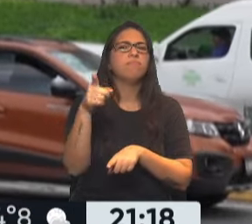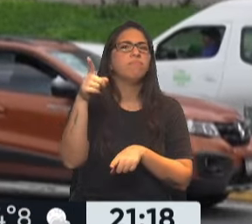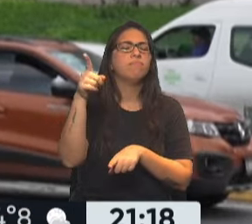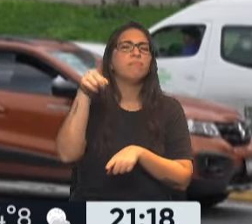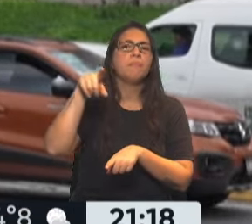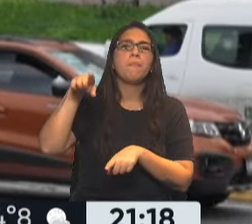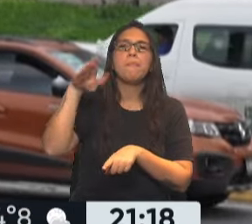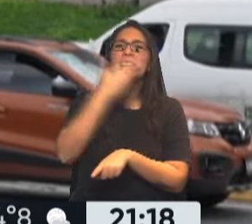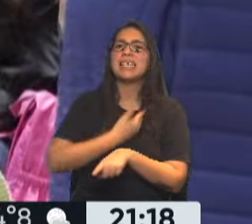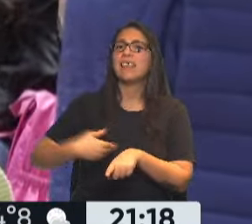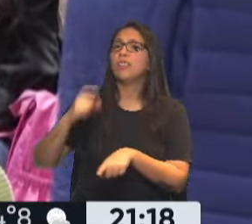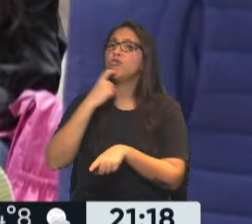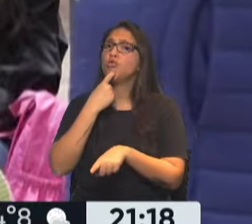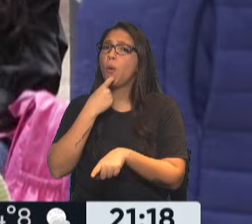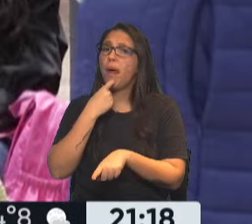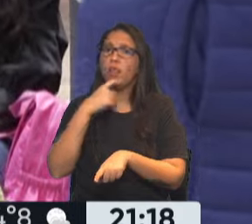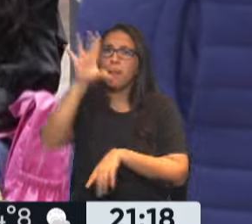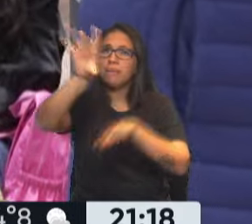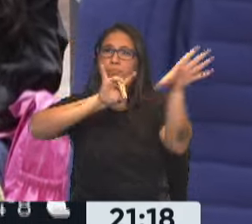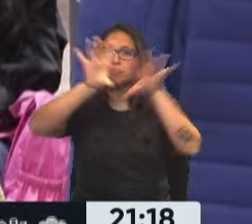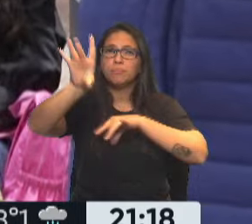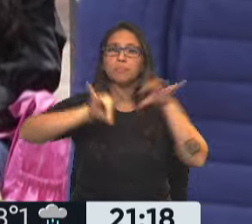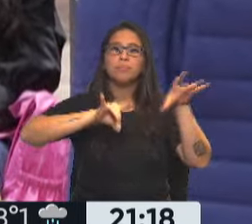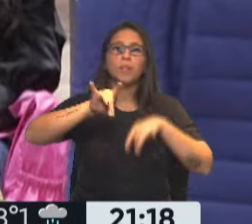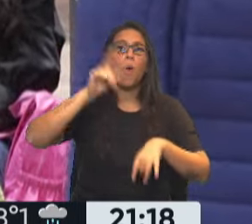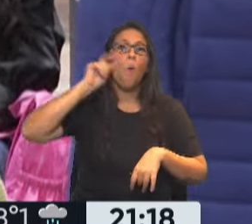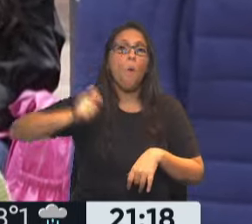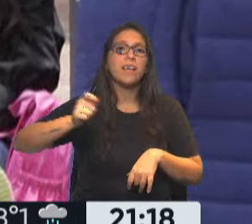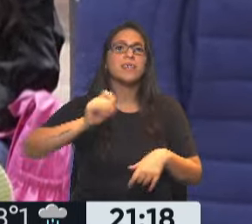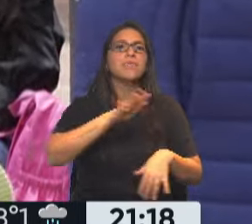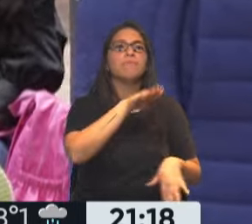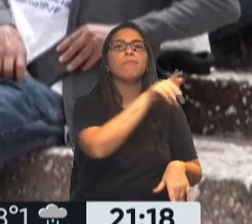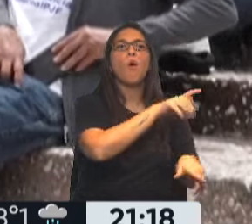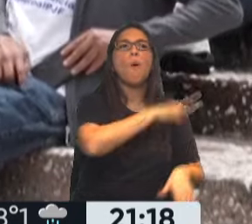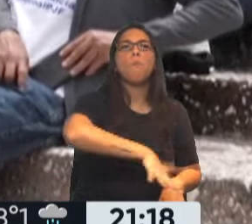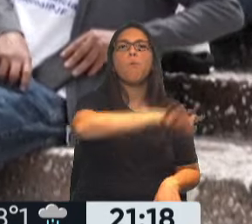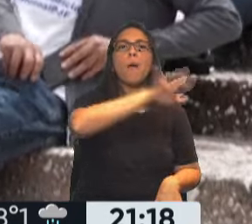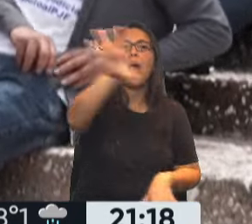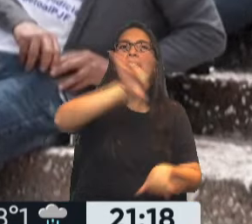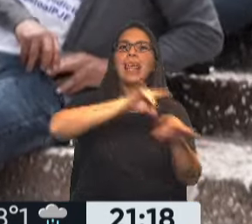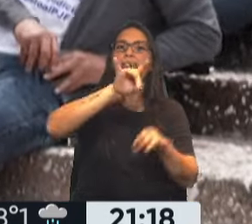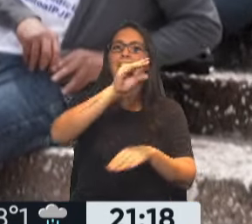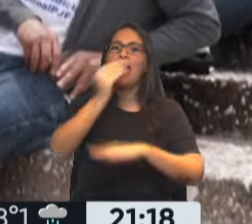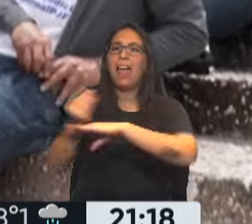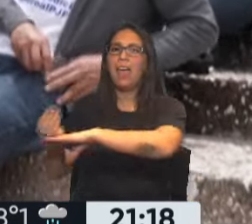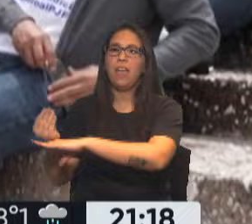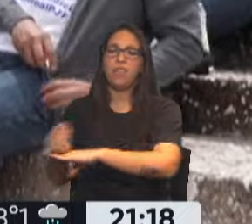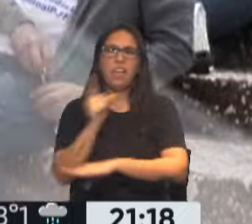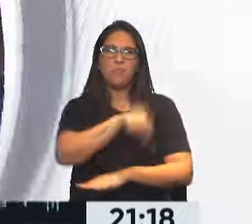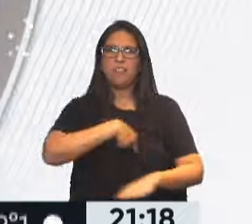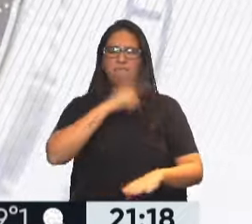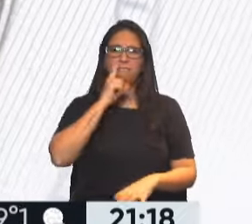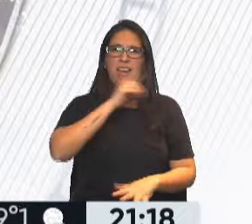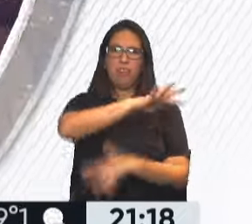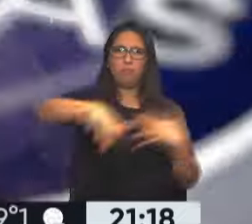Manuel López Obrador para la elección de jueces por voto popular pondría en riesgo la democracia y la relación comercial entre ambas